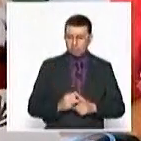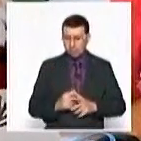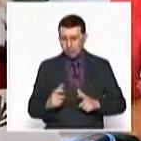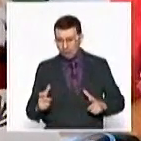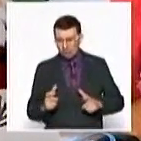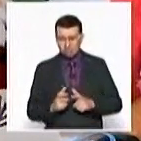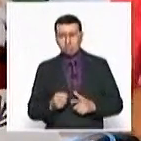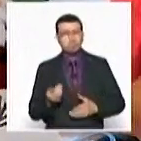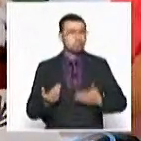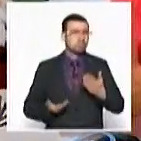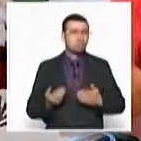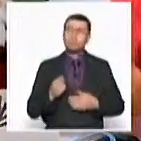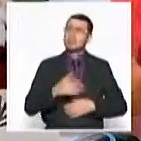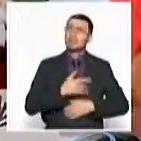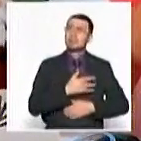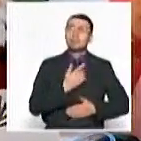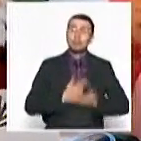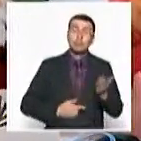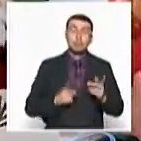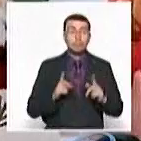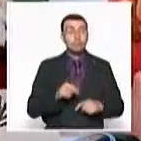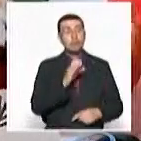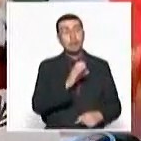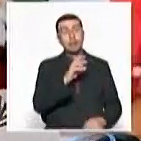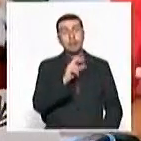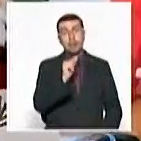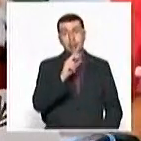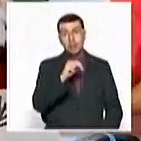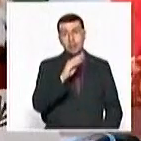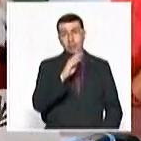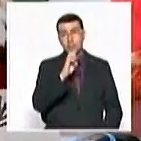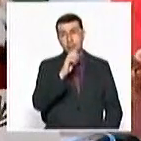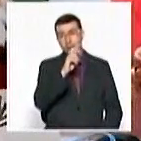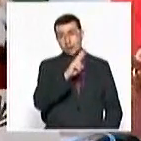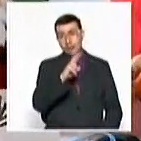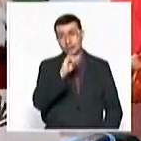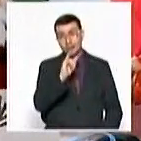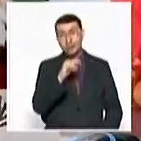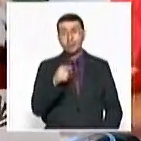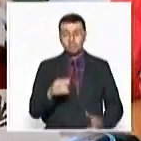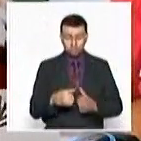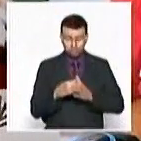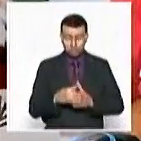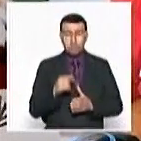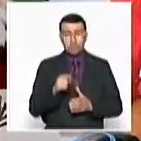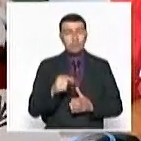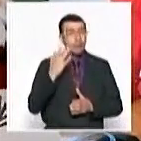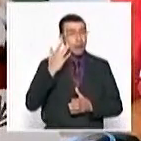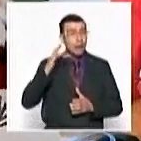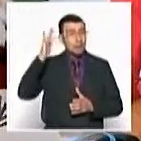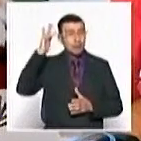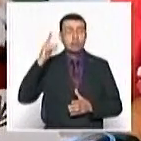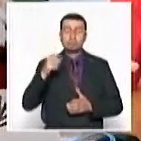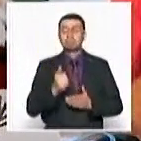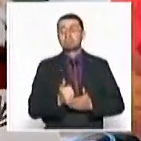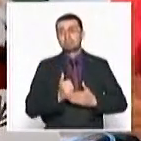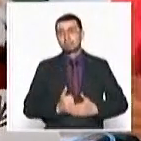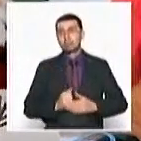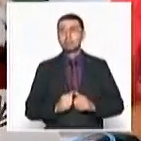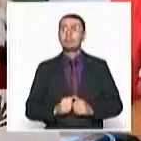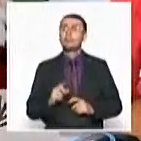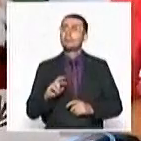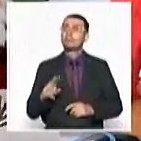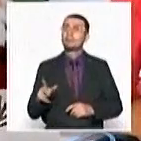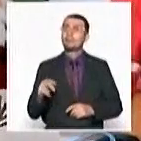qué síntomas tiene la persona. Hay un producto que es el Cranberry que viene en un frasco amarillo con tapa amarilla, que es un producto a muy buena concentración. Hay un producto que se llama